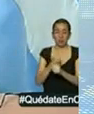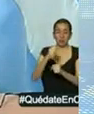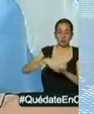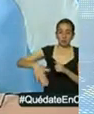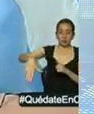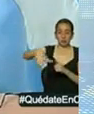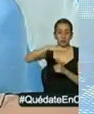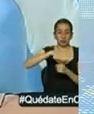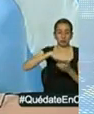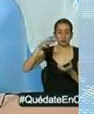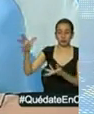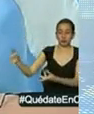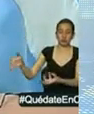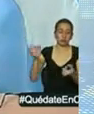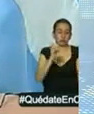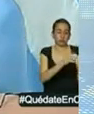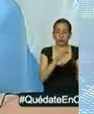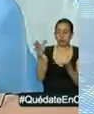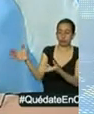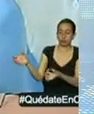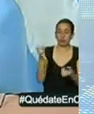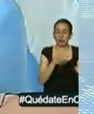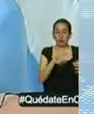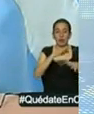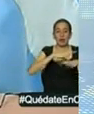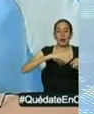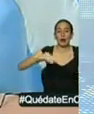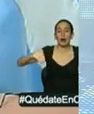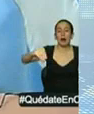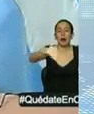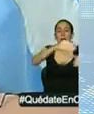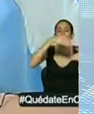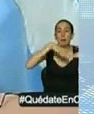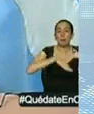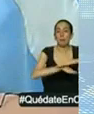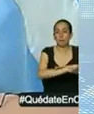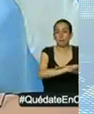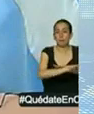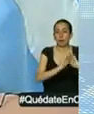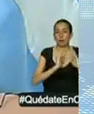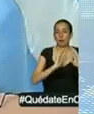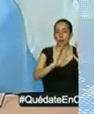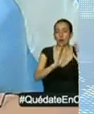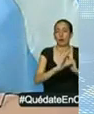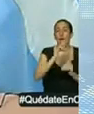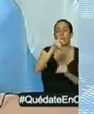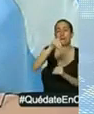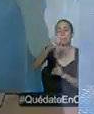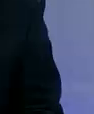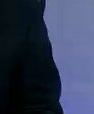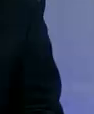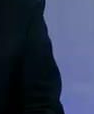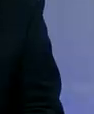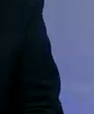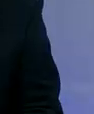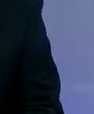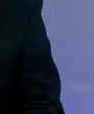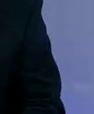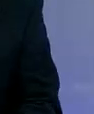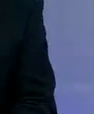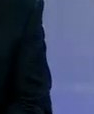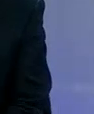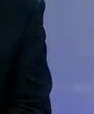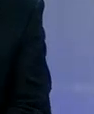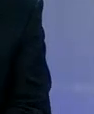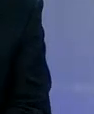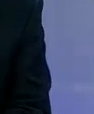Mayrita, cuando son 7 de la mañana con 16 minutos, las 7 de la mañana y 16 minutos, seguimos con el desarrollo de la información.